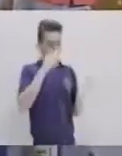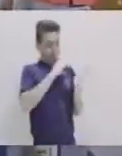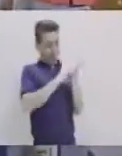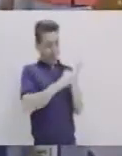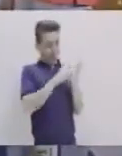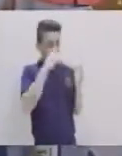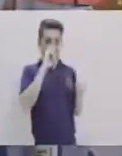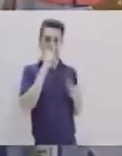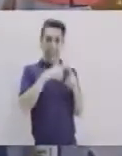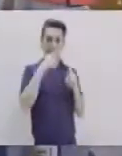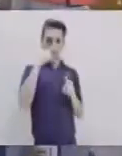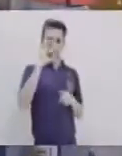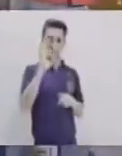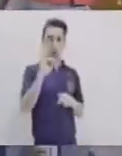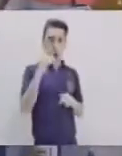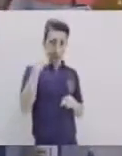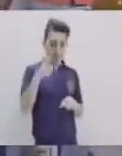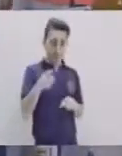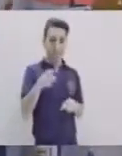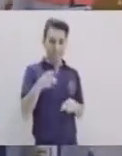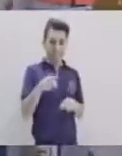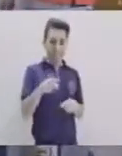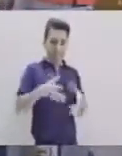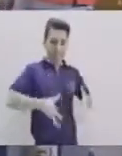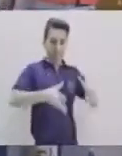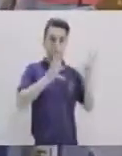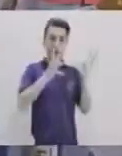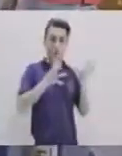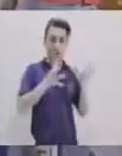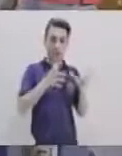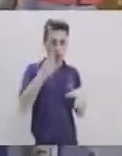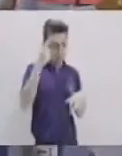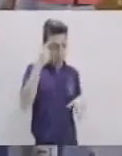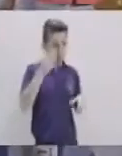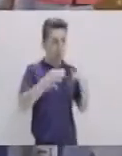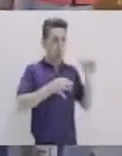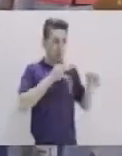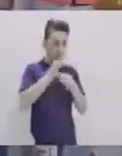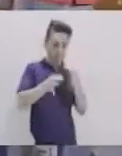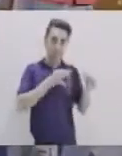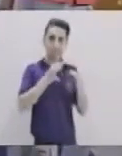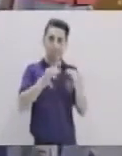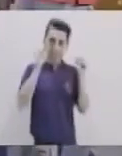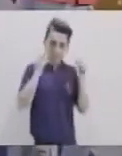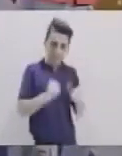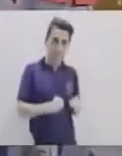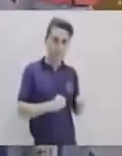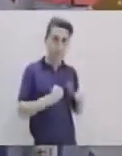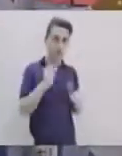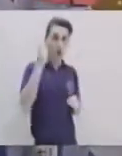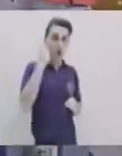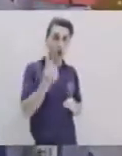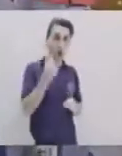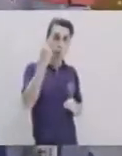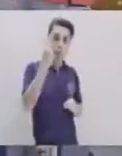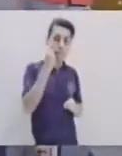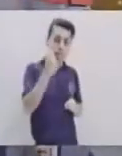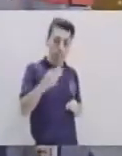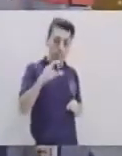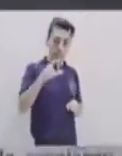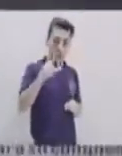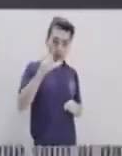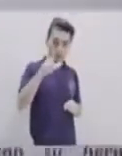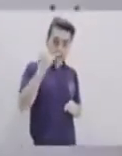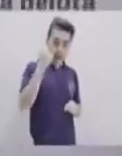de a qué se refería la lectura de la pelota, tú puedes explicarlo fácilmente. La comprensión literal se basa en eso,